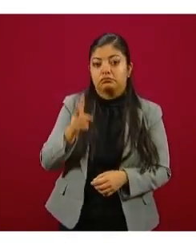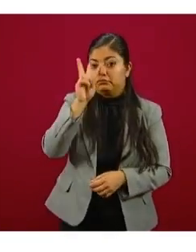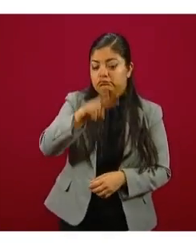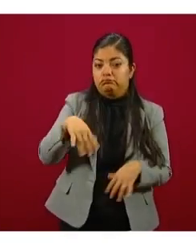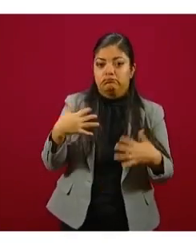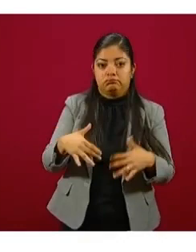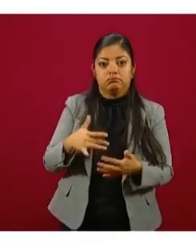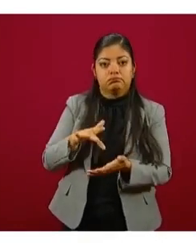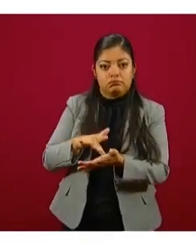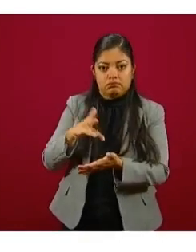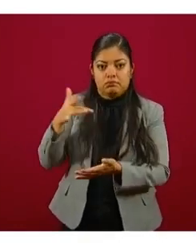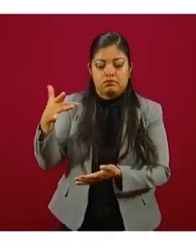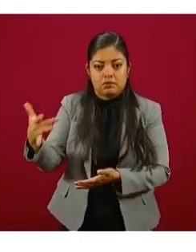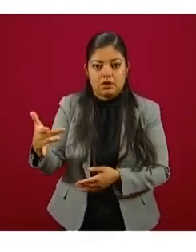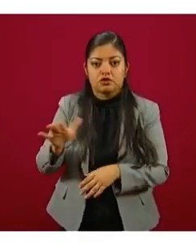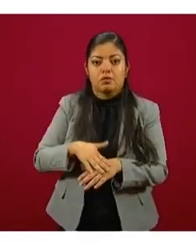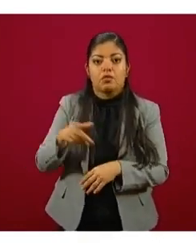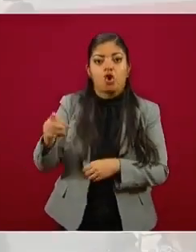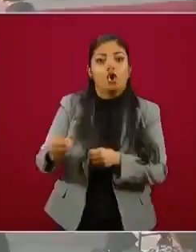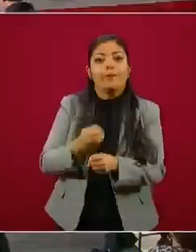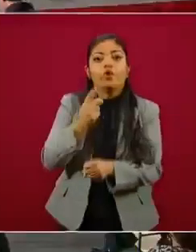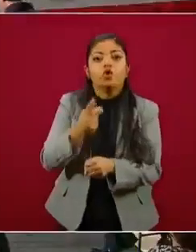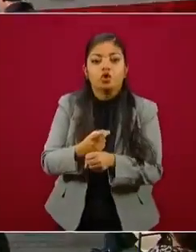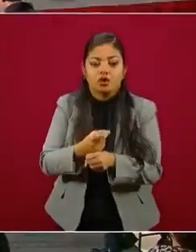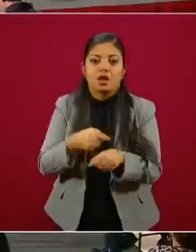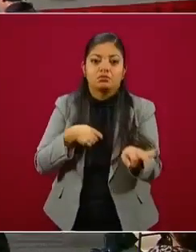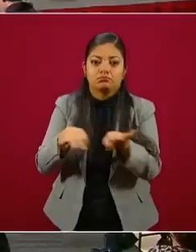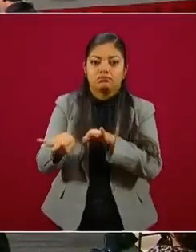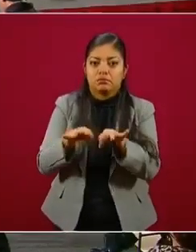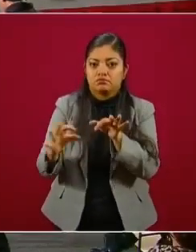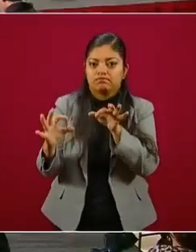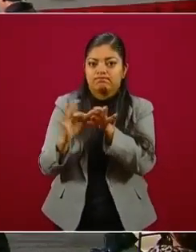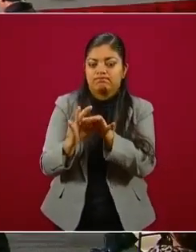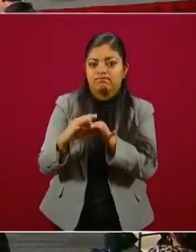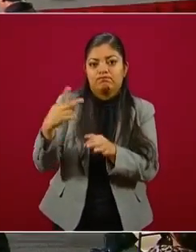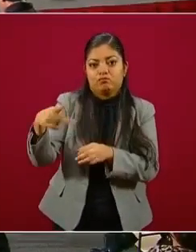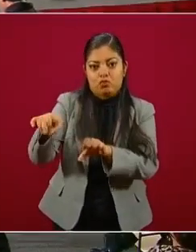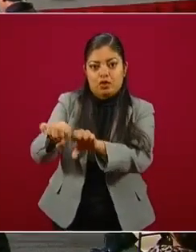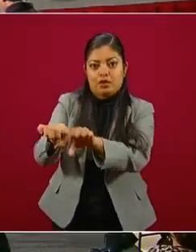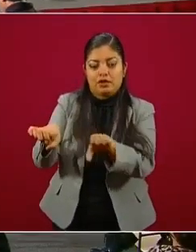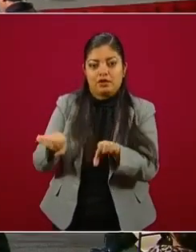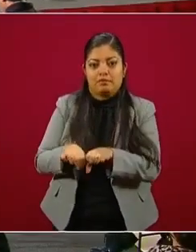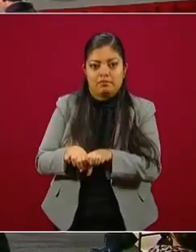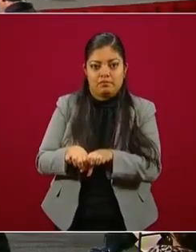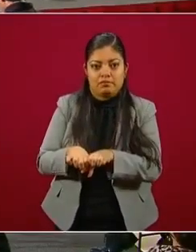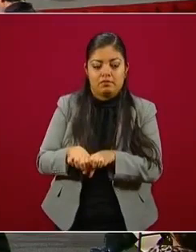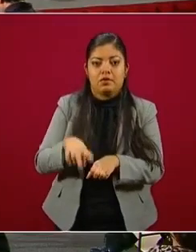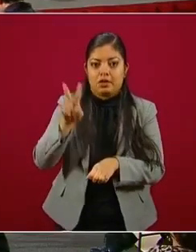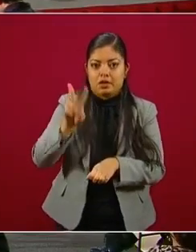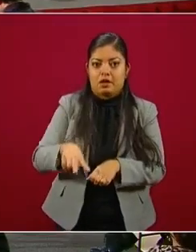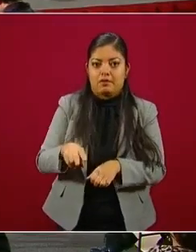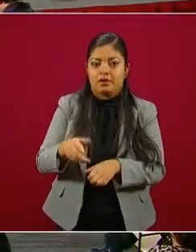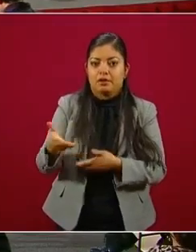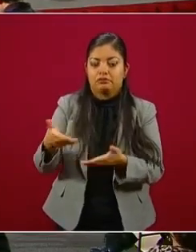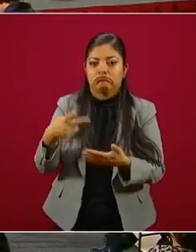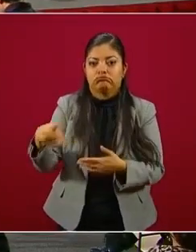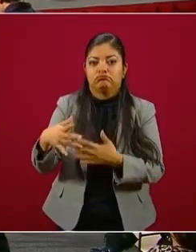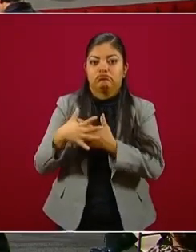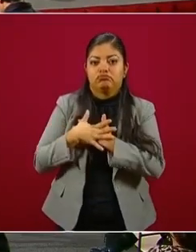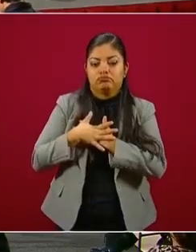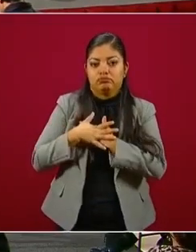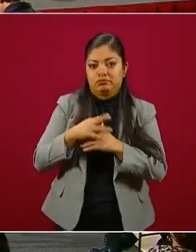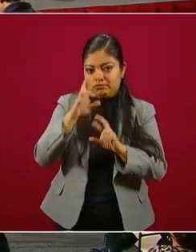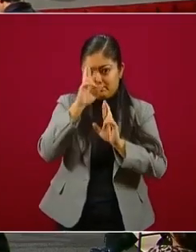mucho también la oportunidad de poder trabajar con usted y con su equipo y de hacerlo de verdad de una manera apasionada por este